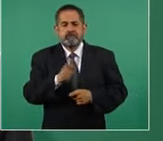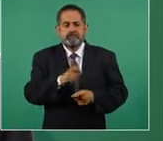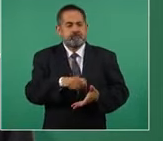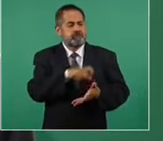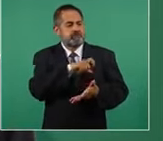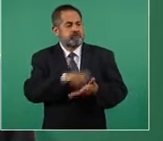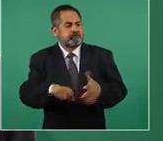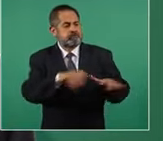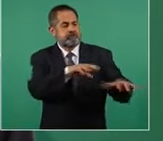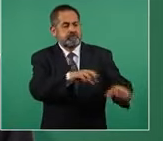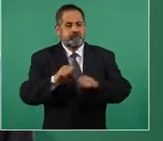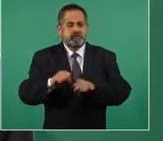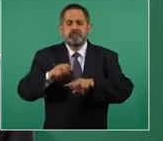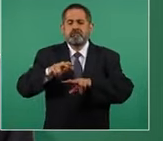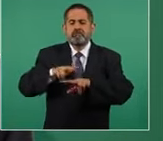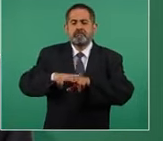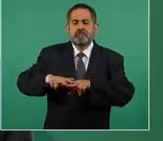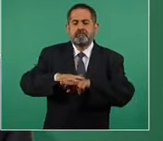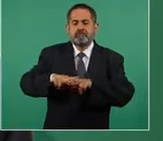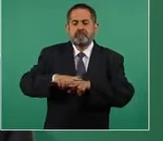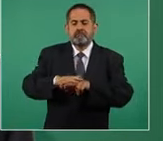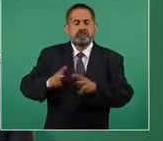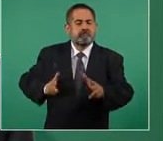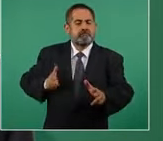los trenes